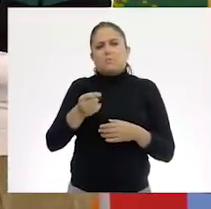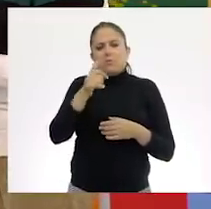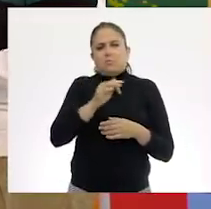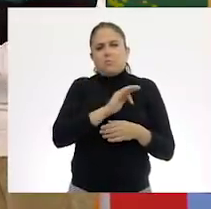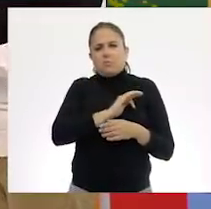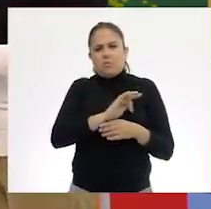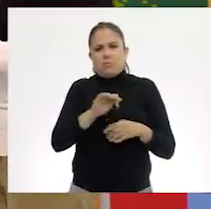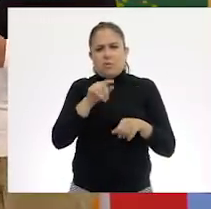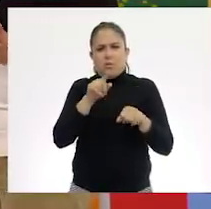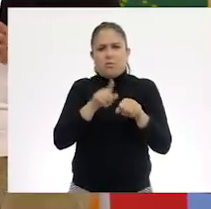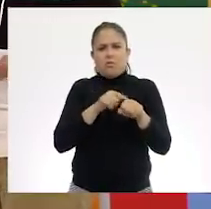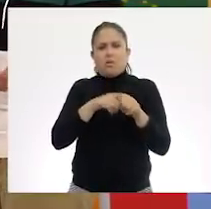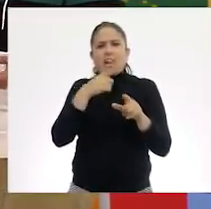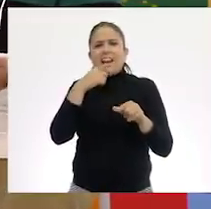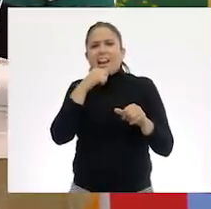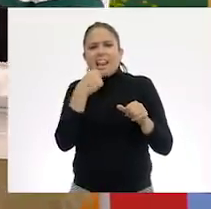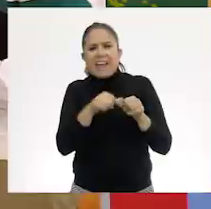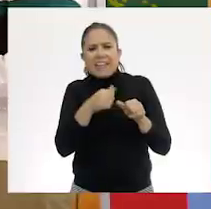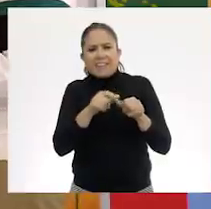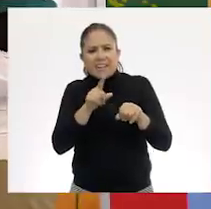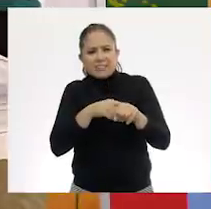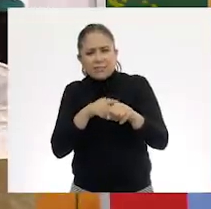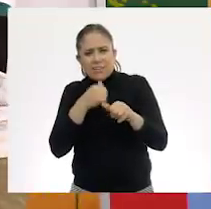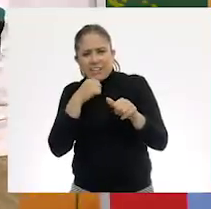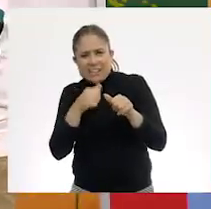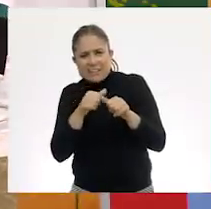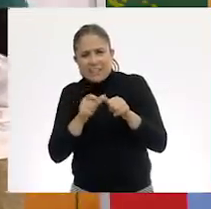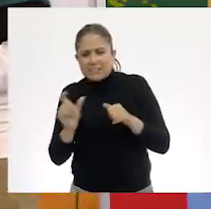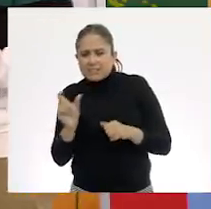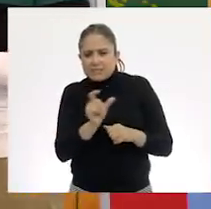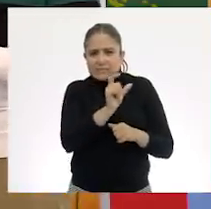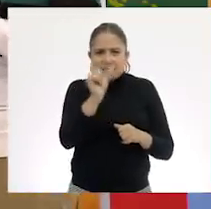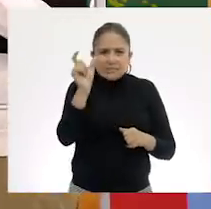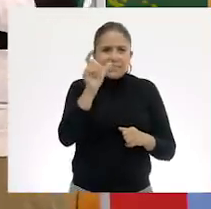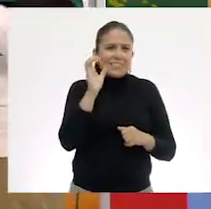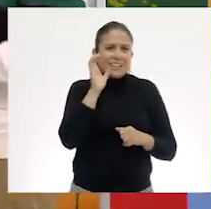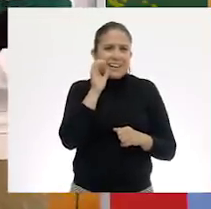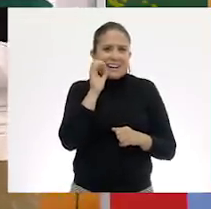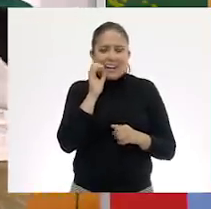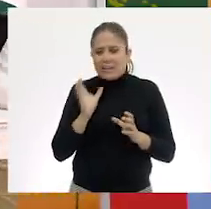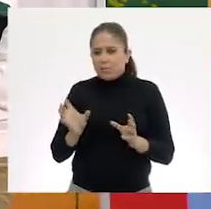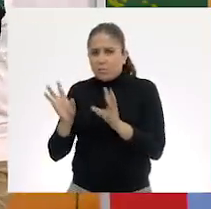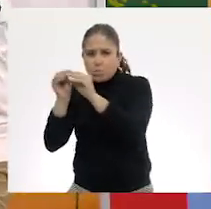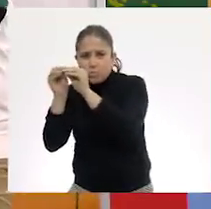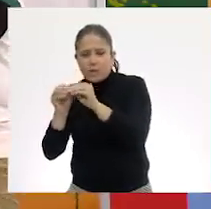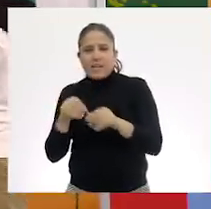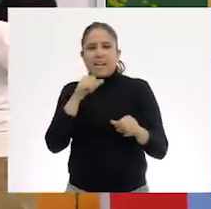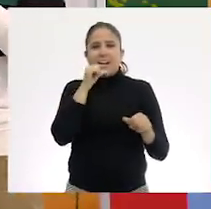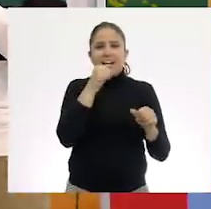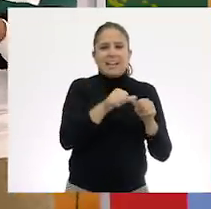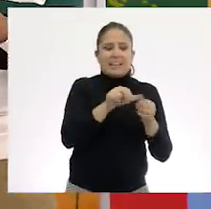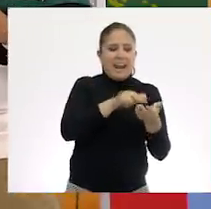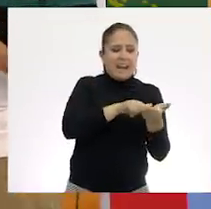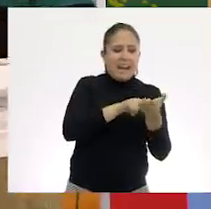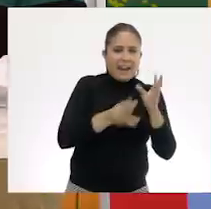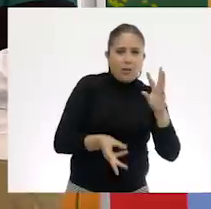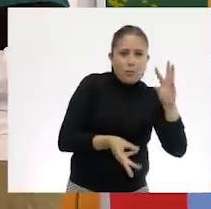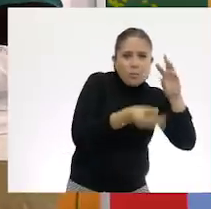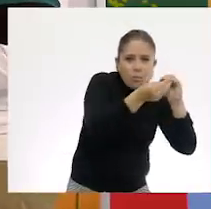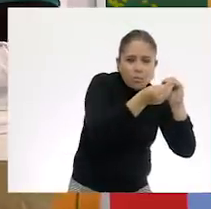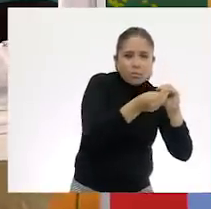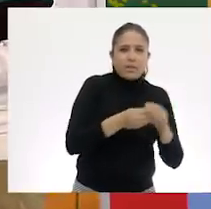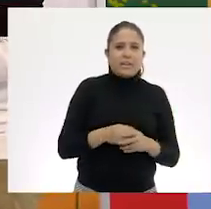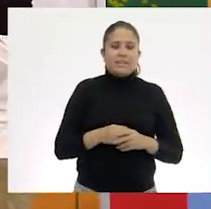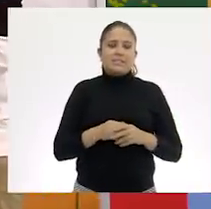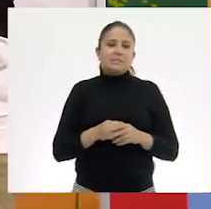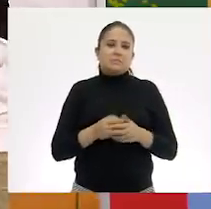guiado por el color de las letras, a lo mejor. Claro. Todas las letras naranjas juntas, las letras negras juntas, a